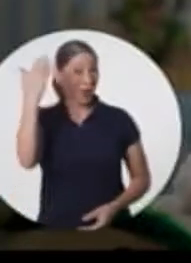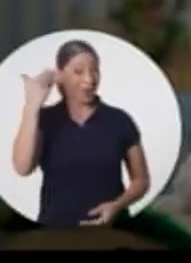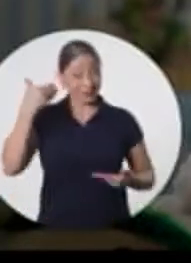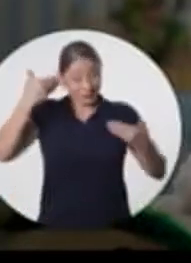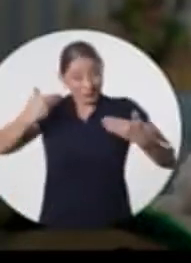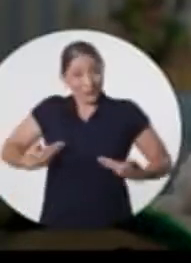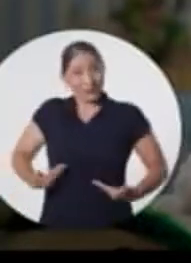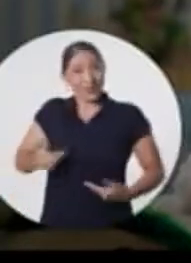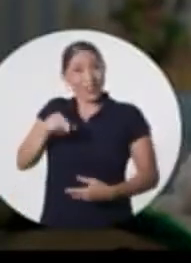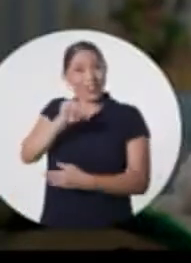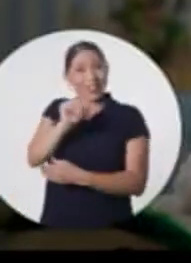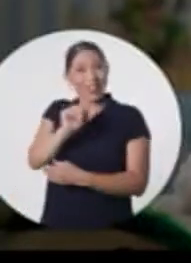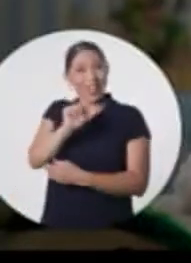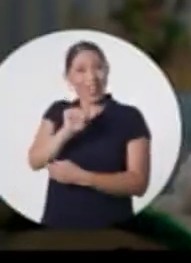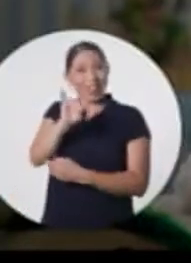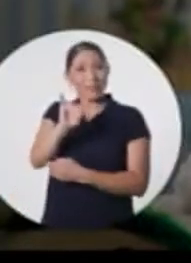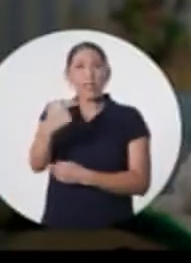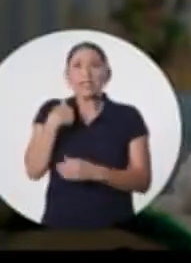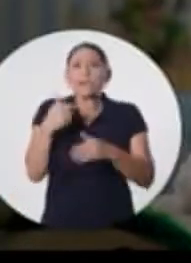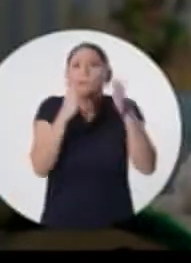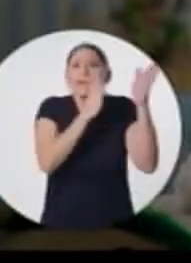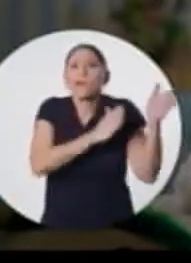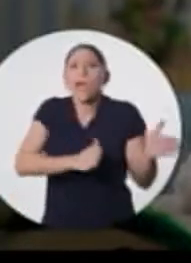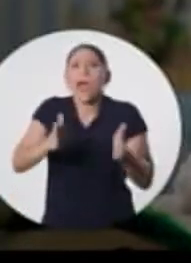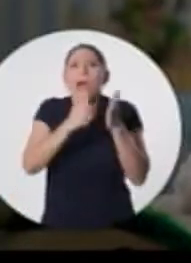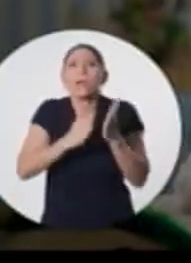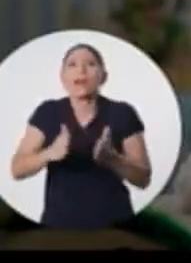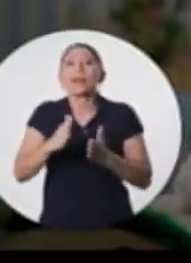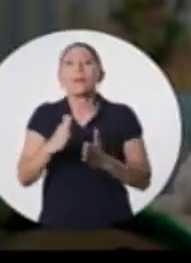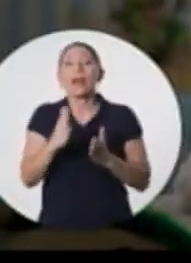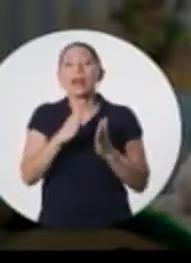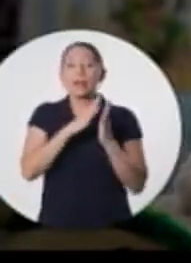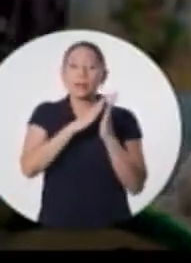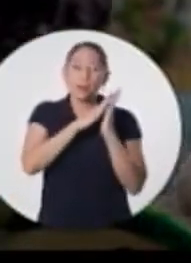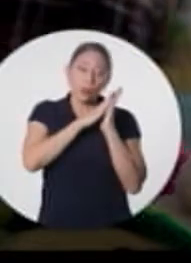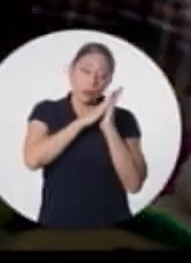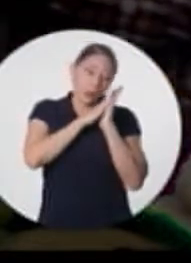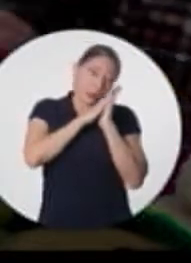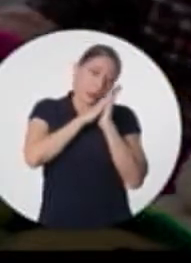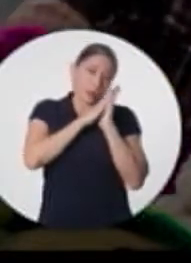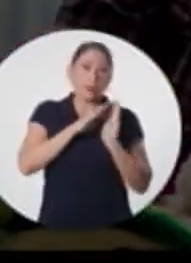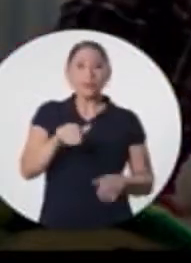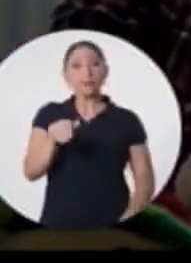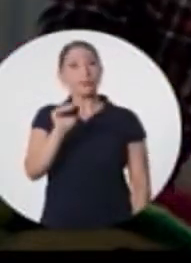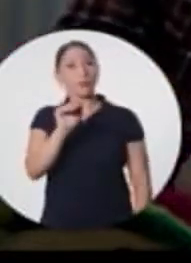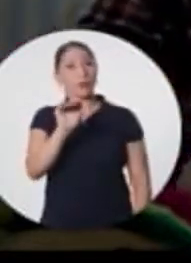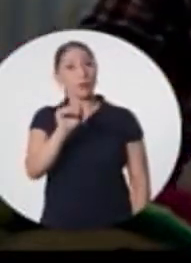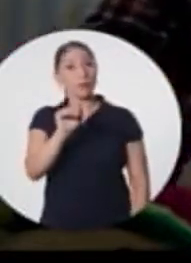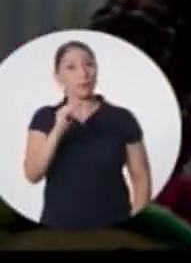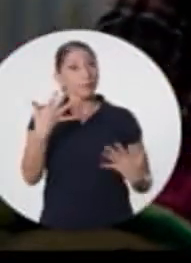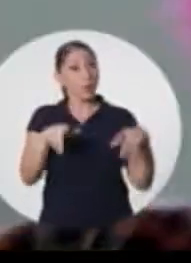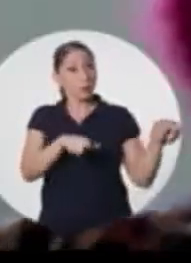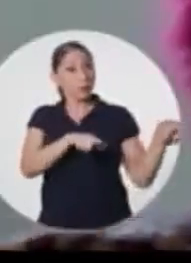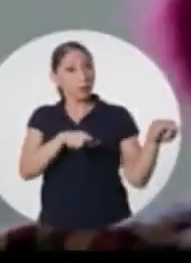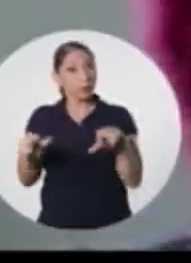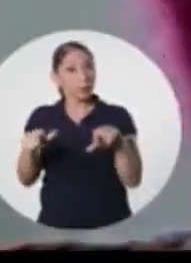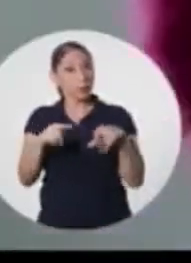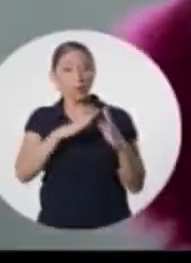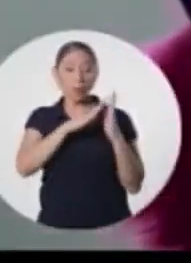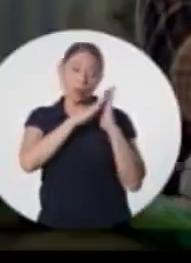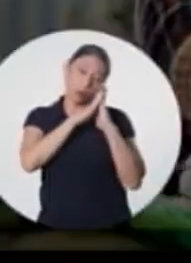Hola, yo soy Nani y me estoy preparando para dormir. ¿Nani? ¿Lista para